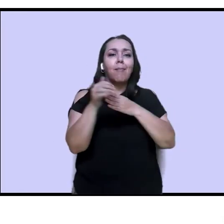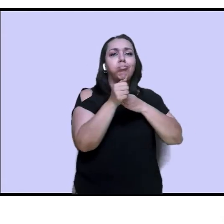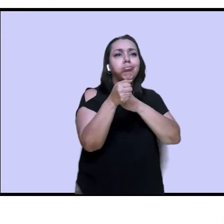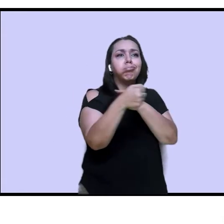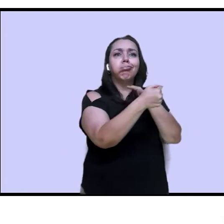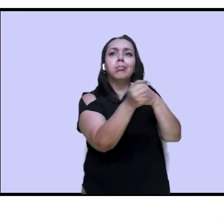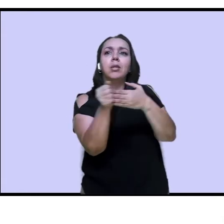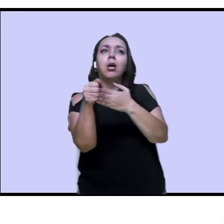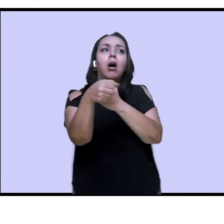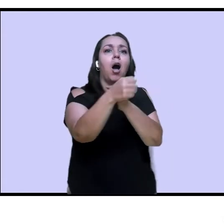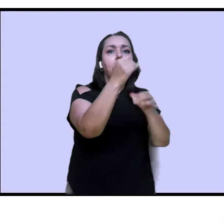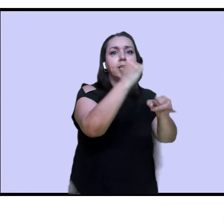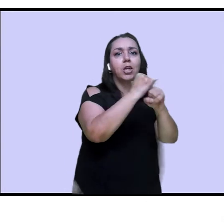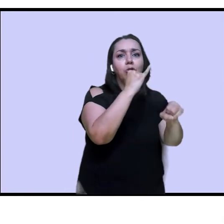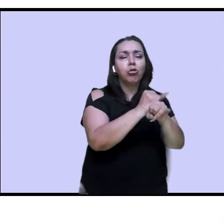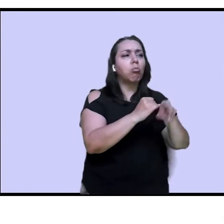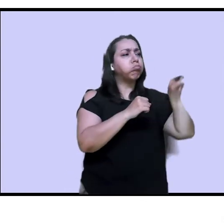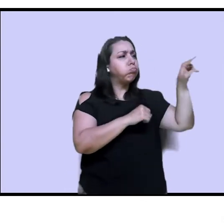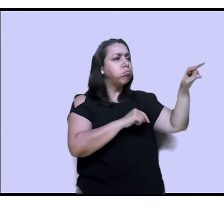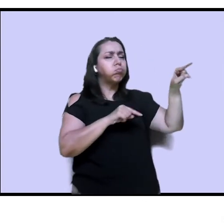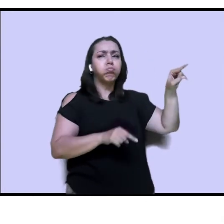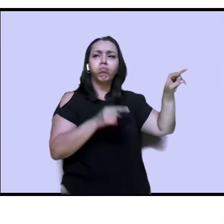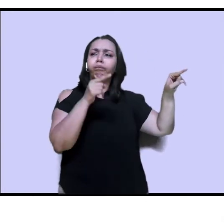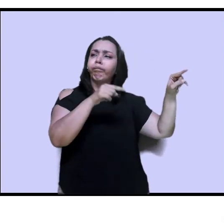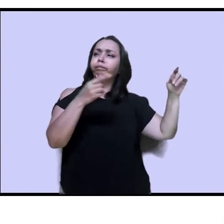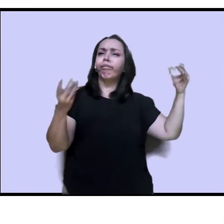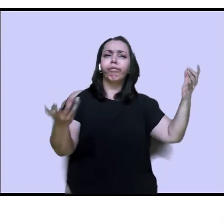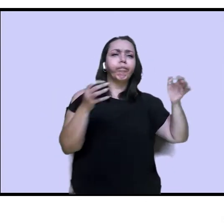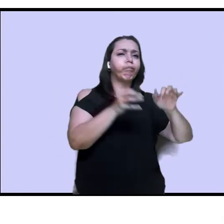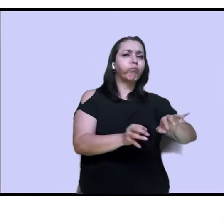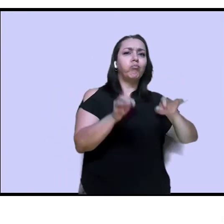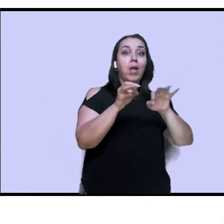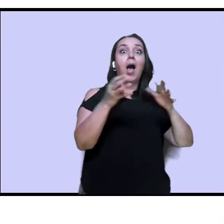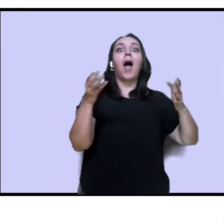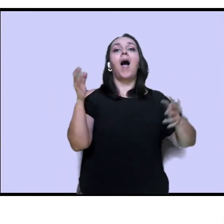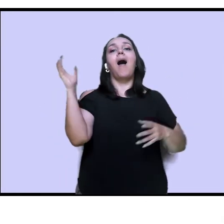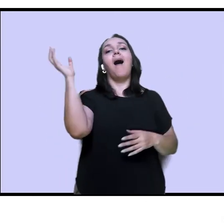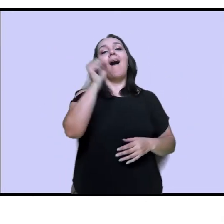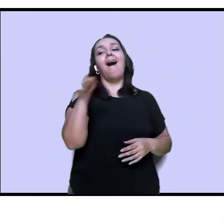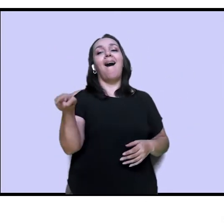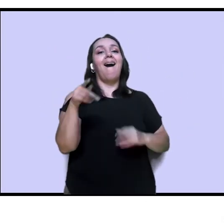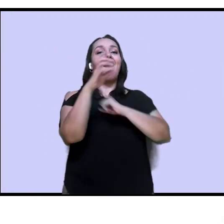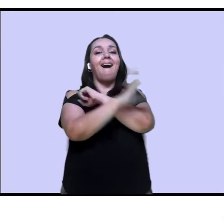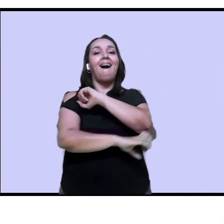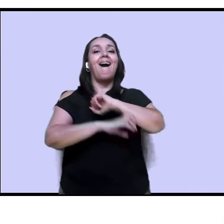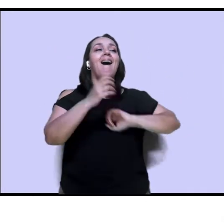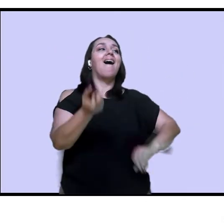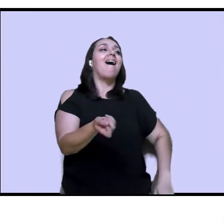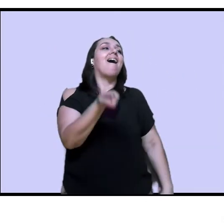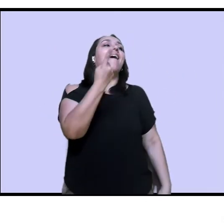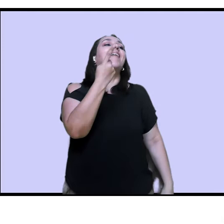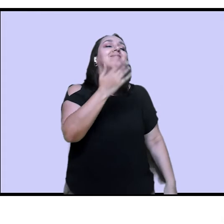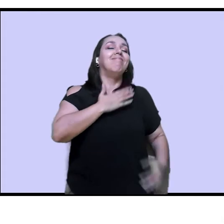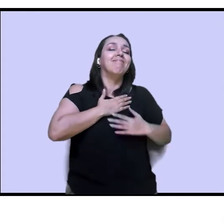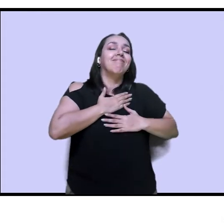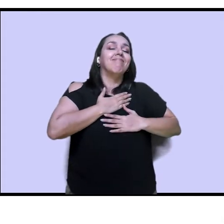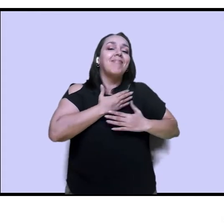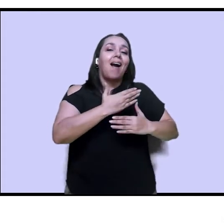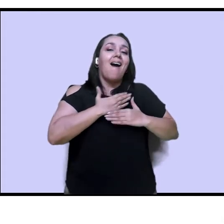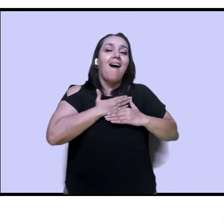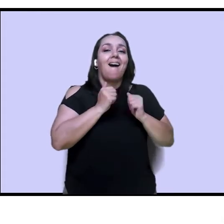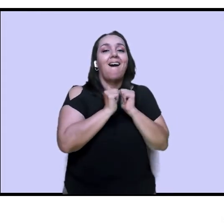guiada, ¿verdad? Por toda la institución. Les explican cuestiones importantes para que se sientan con un